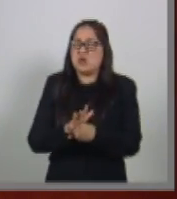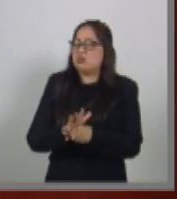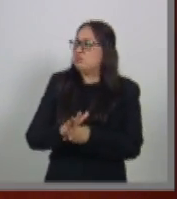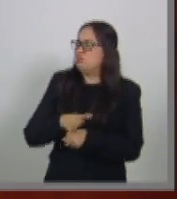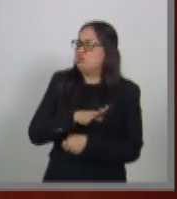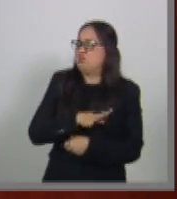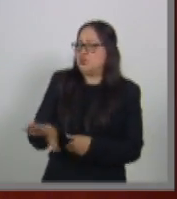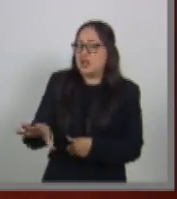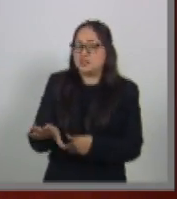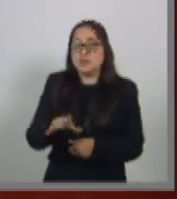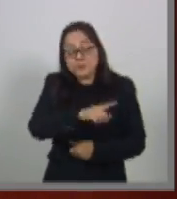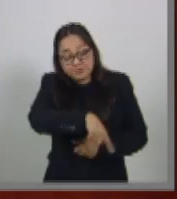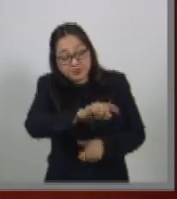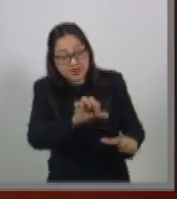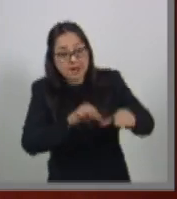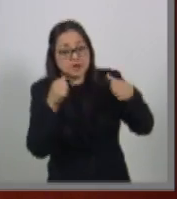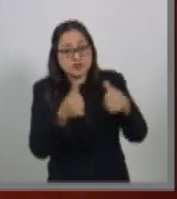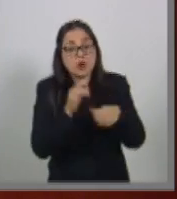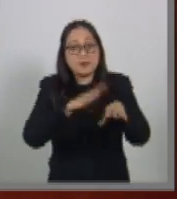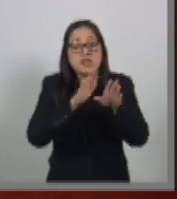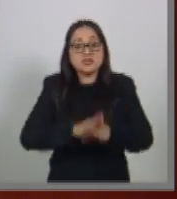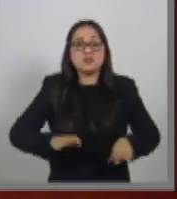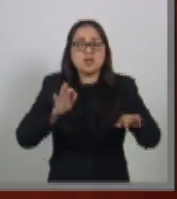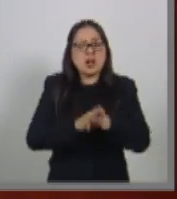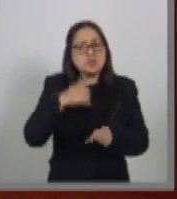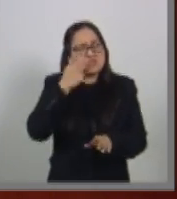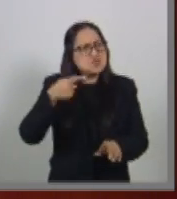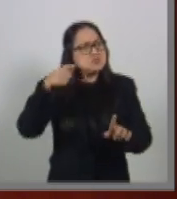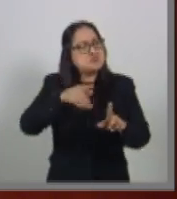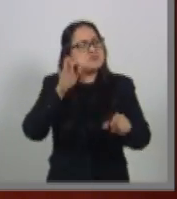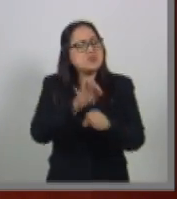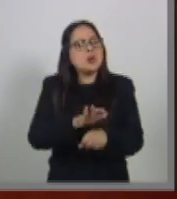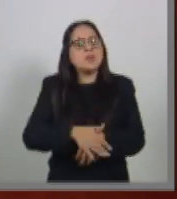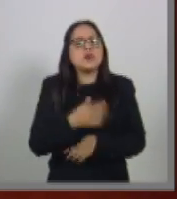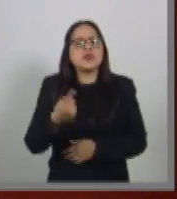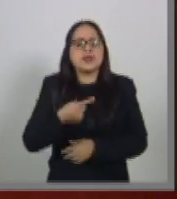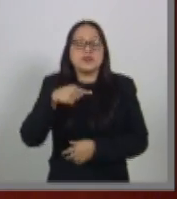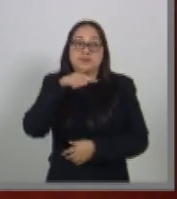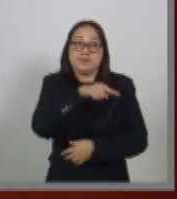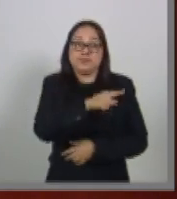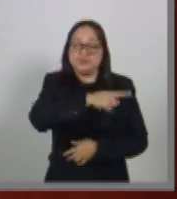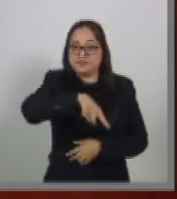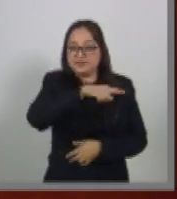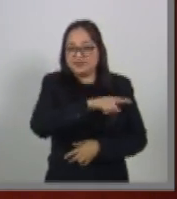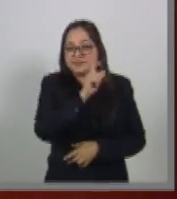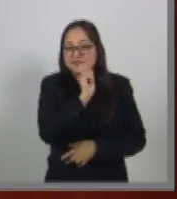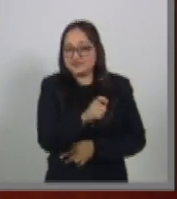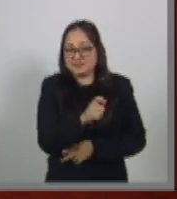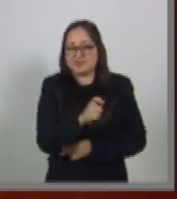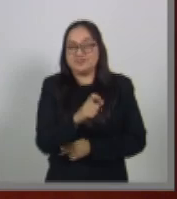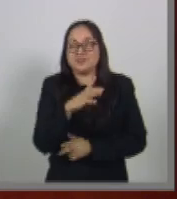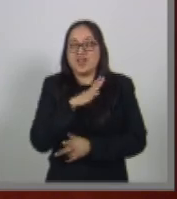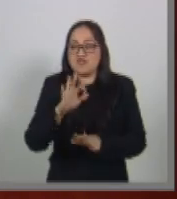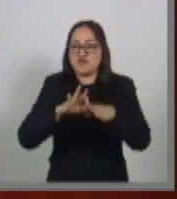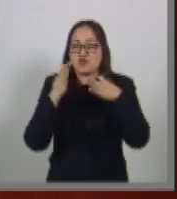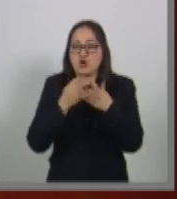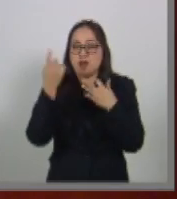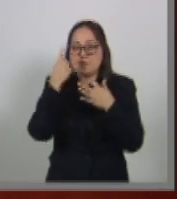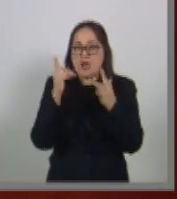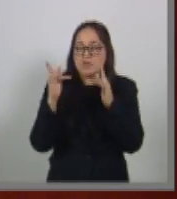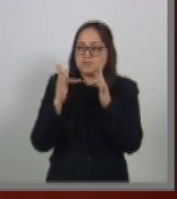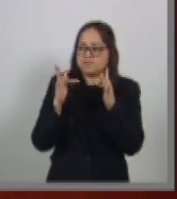de organizaciones cobran relevancia en razón de que se convierten en un puente de diálogo